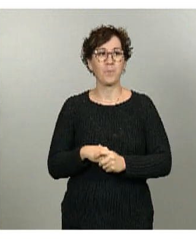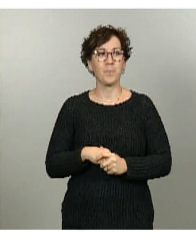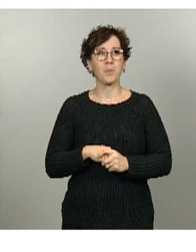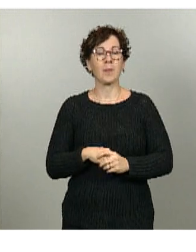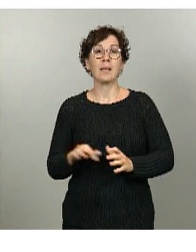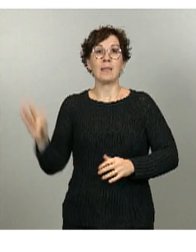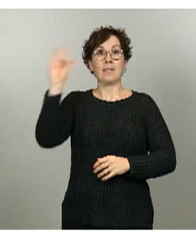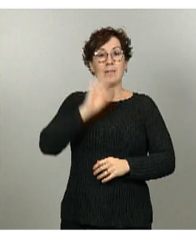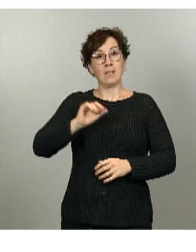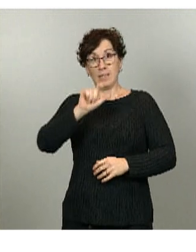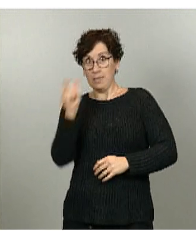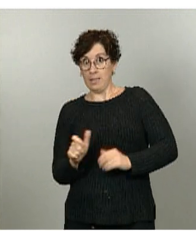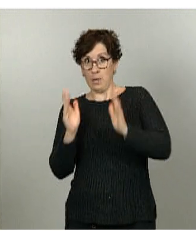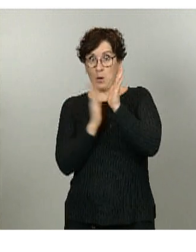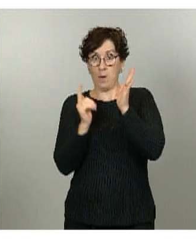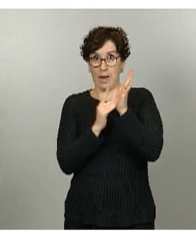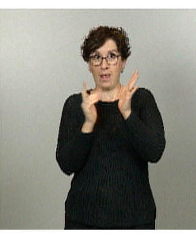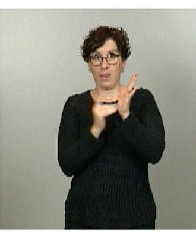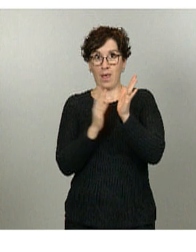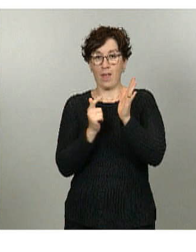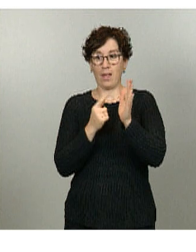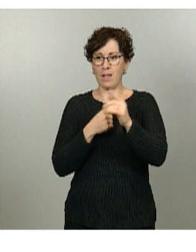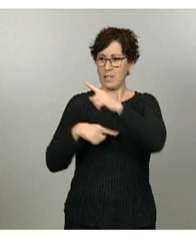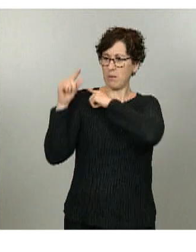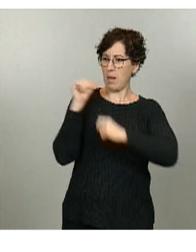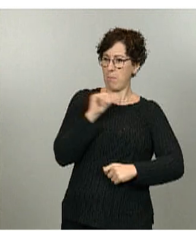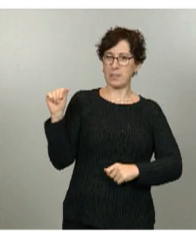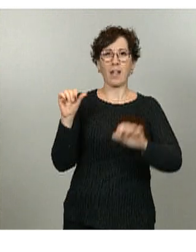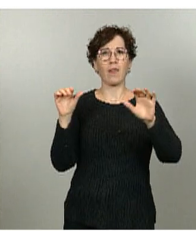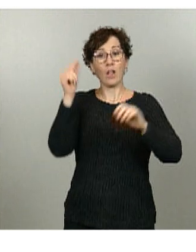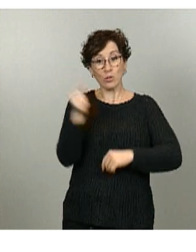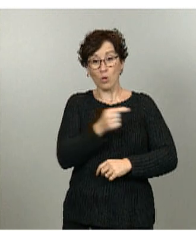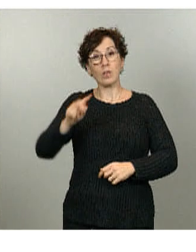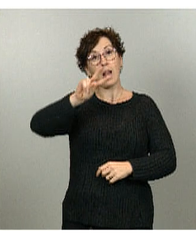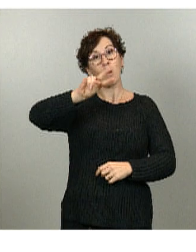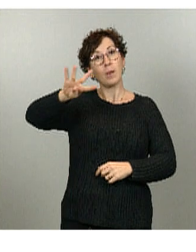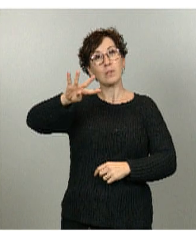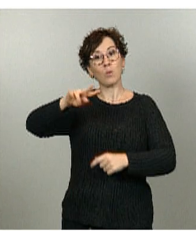Valencia, que la semana pasada tenía 10 de los 24 distritos sanitarios,